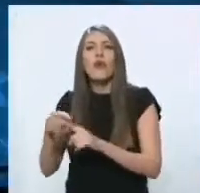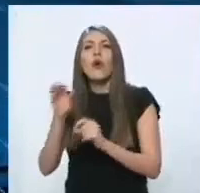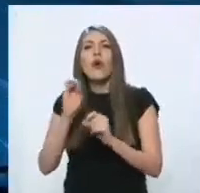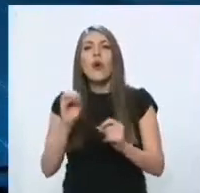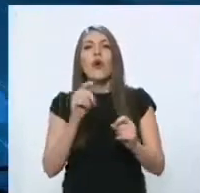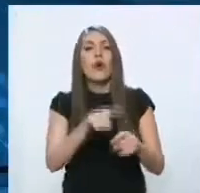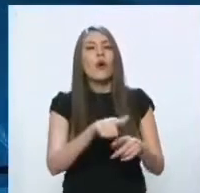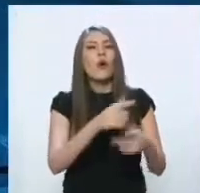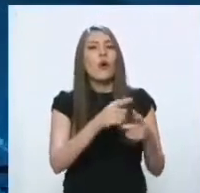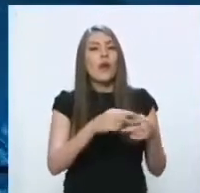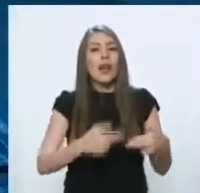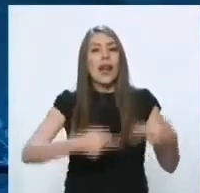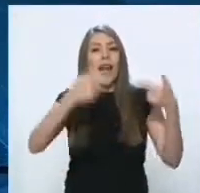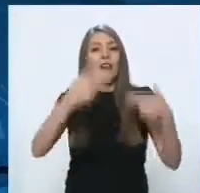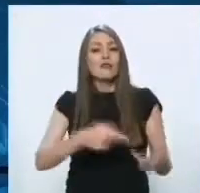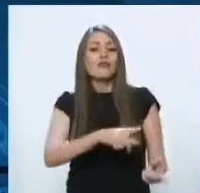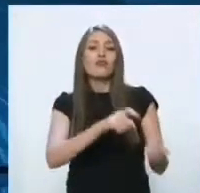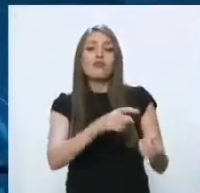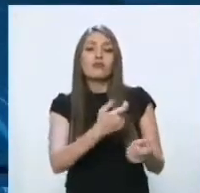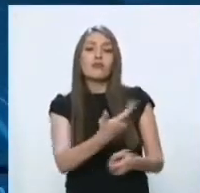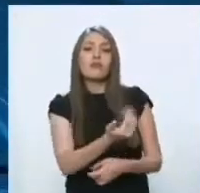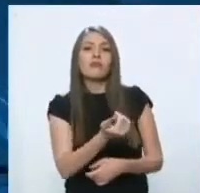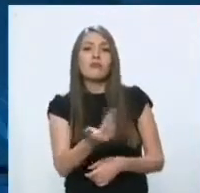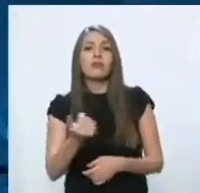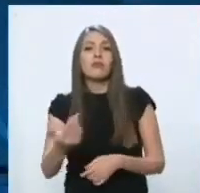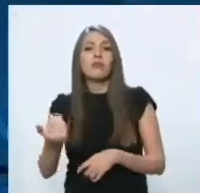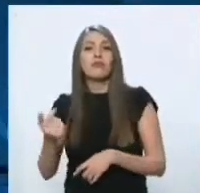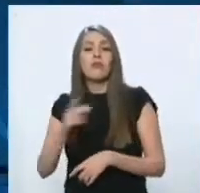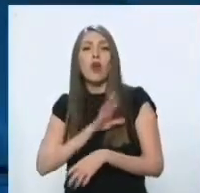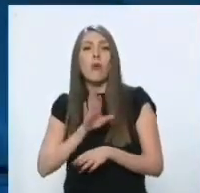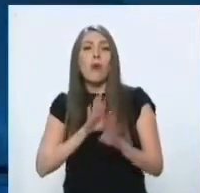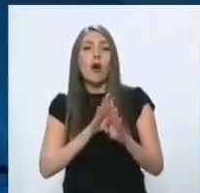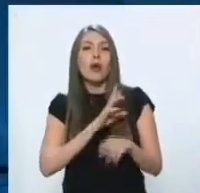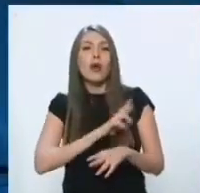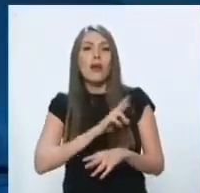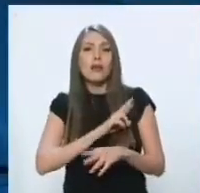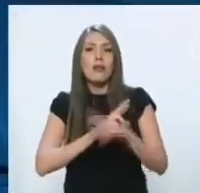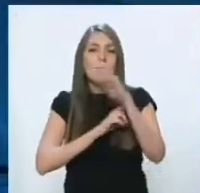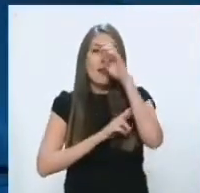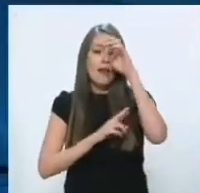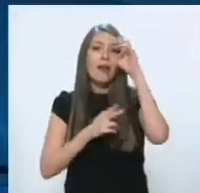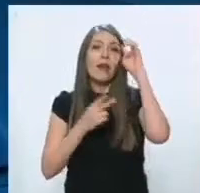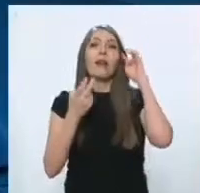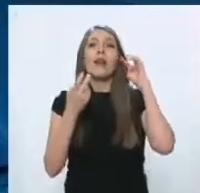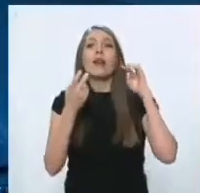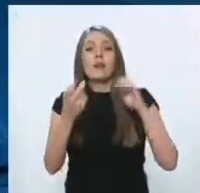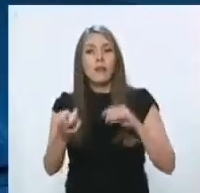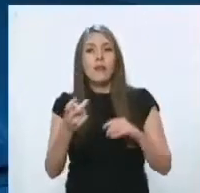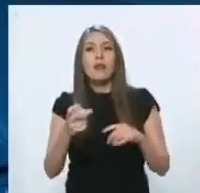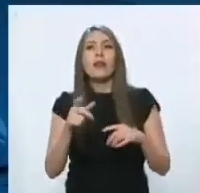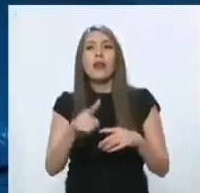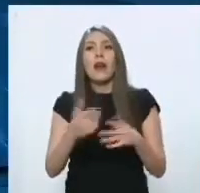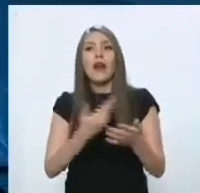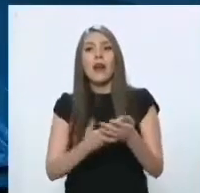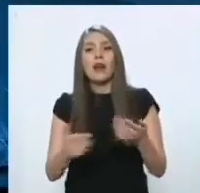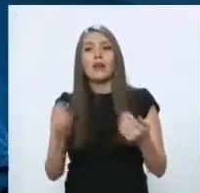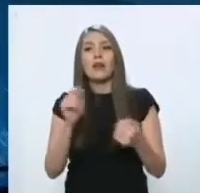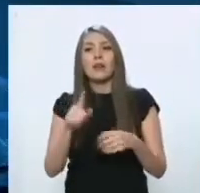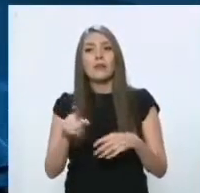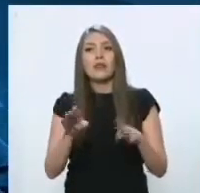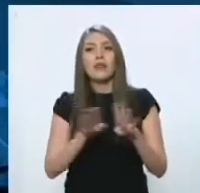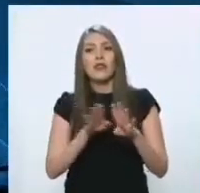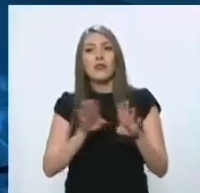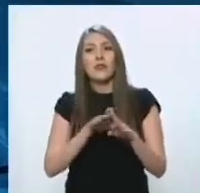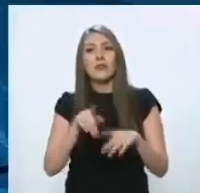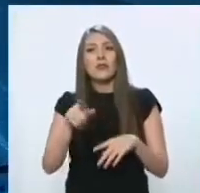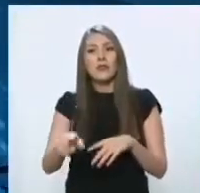Porque ya no encontraron negocio en el tema del huachicol. En el caso de las factureras, me parece tremendo que se hayan hecho de la vista gorda,